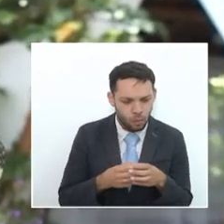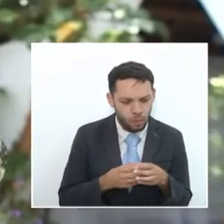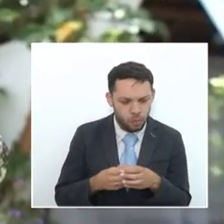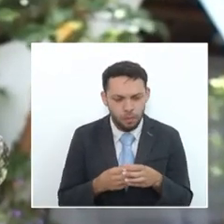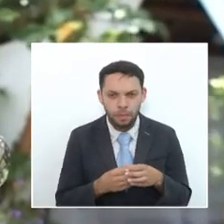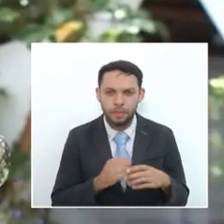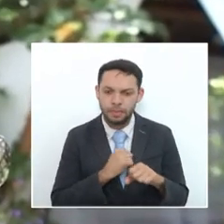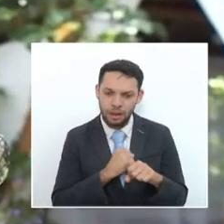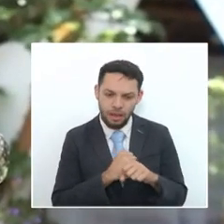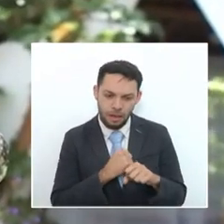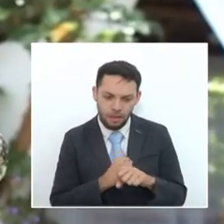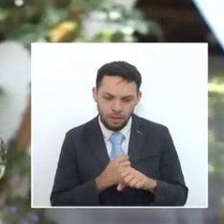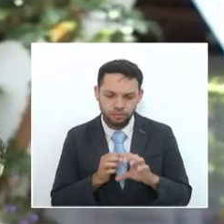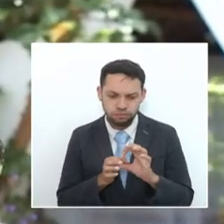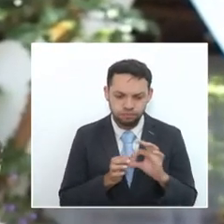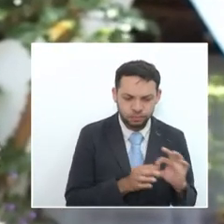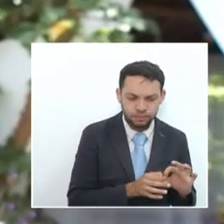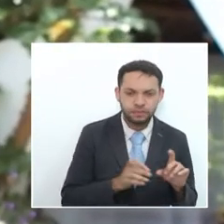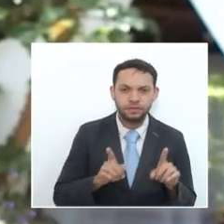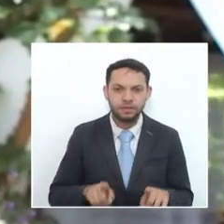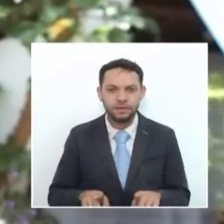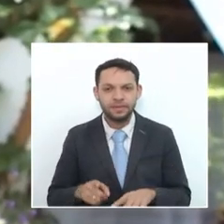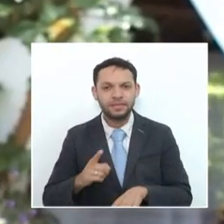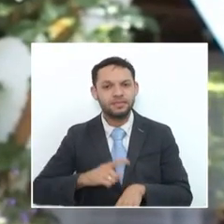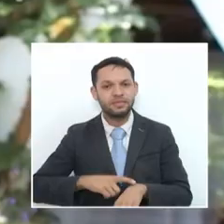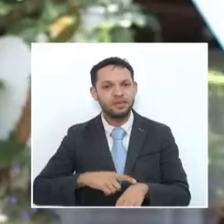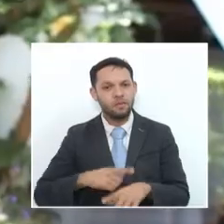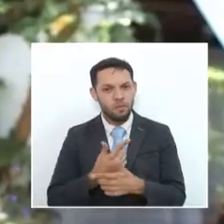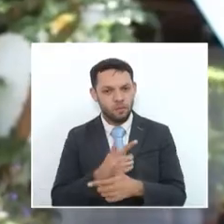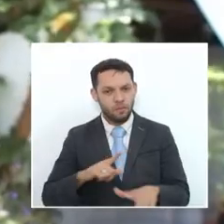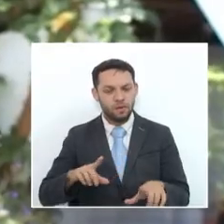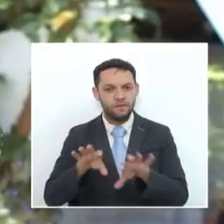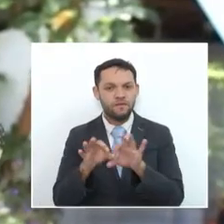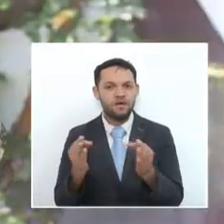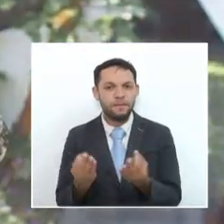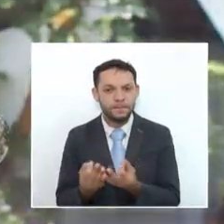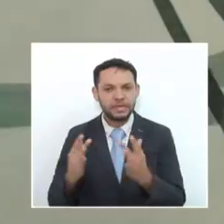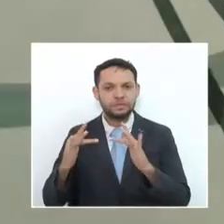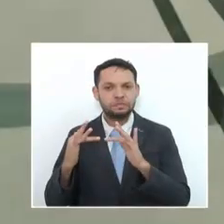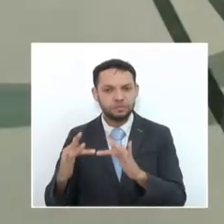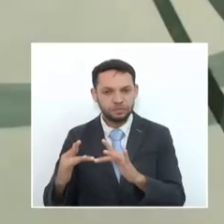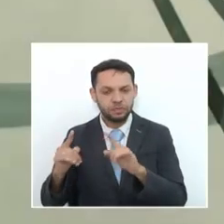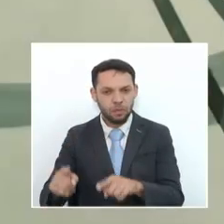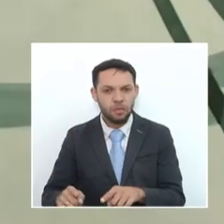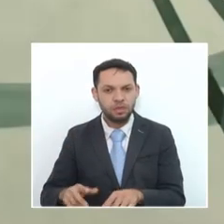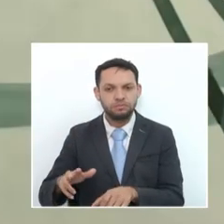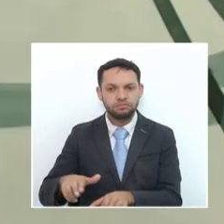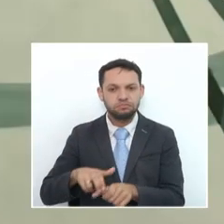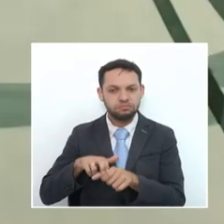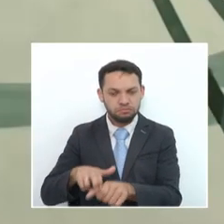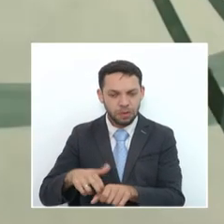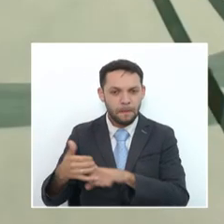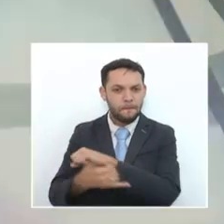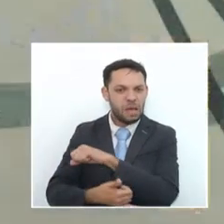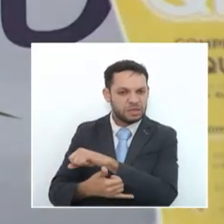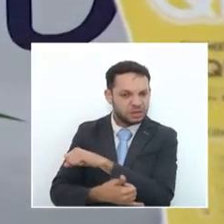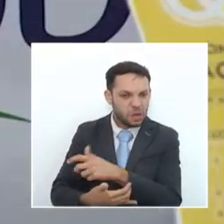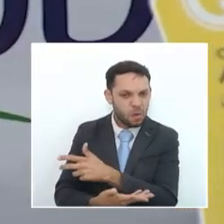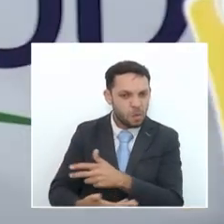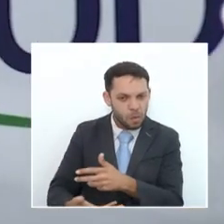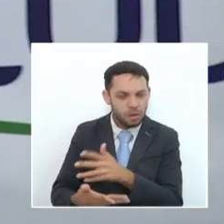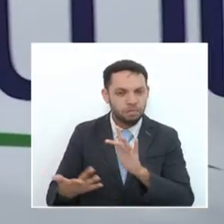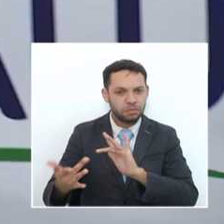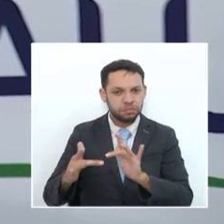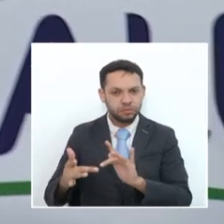Cuando en mis tiempos libres me encanta estar con mi familia, compartir con ellos, salir a pasear. Bueno, me siento muy feliz de